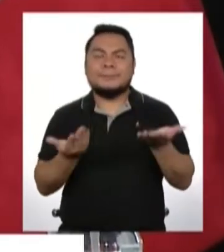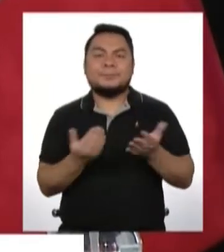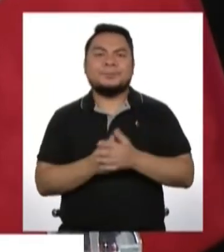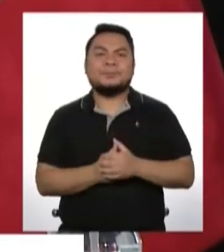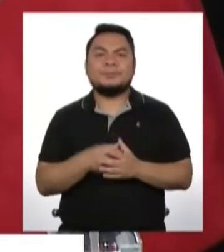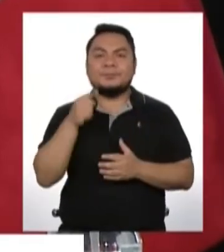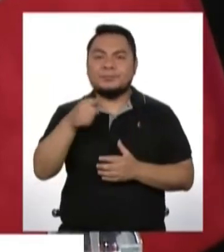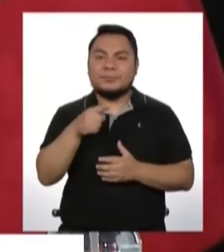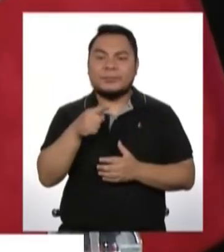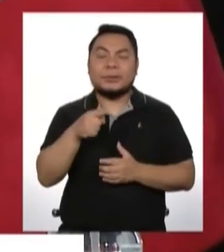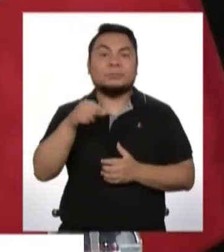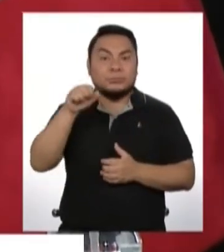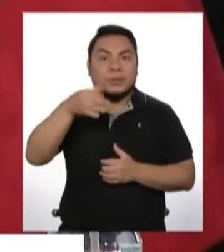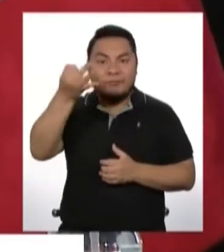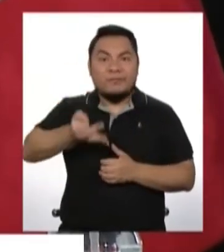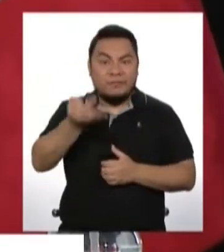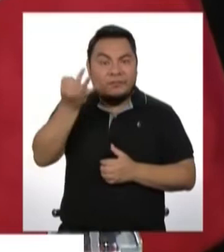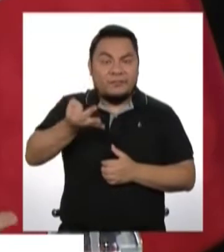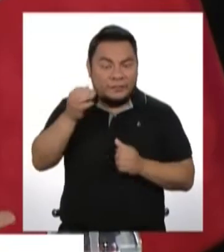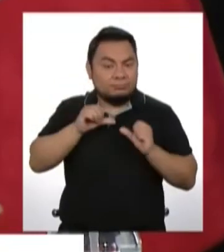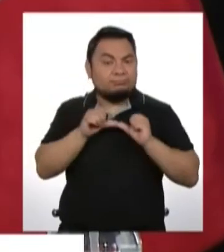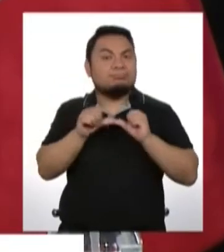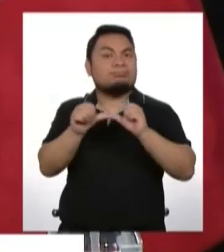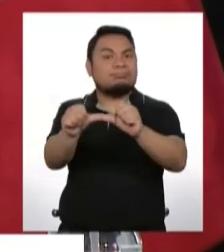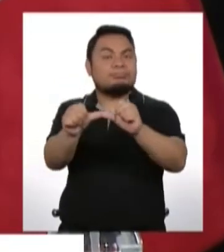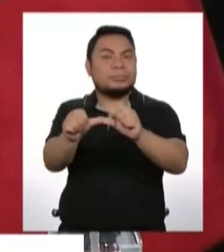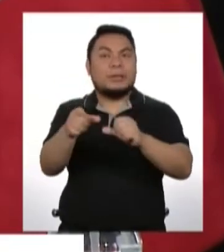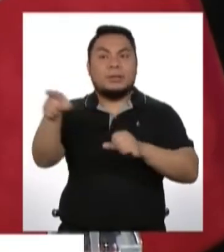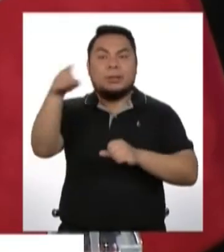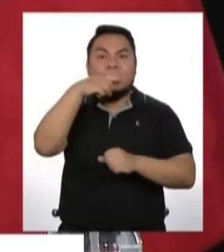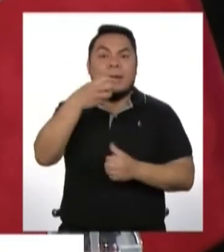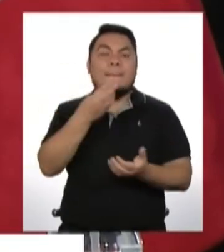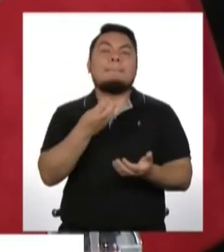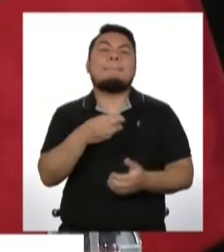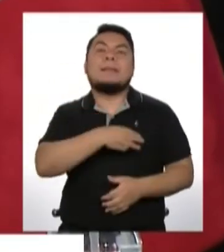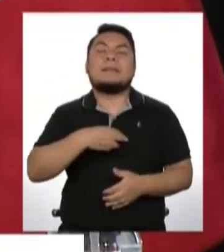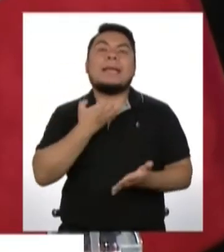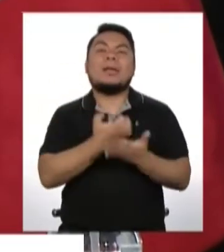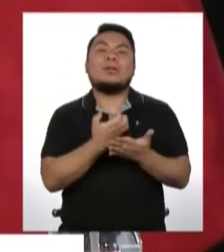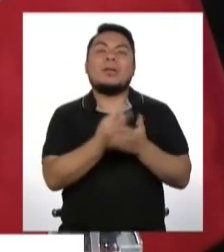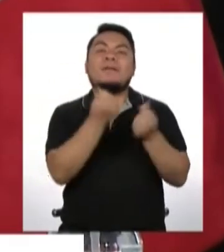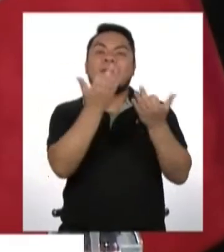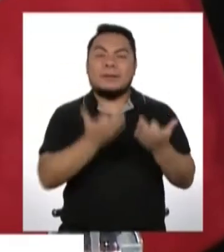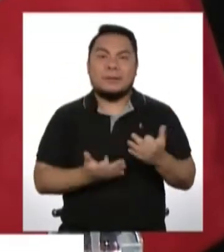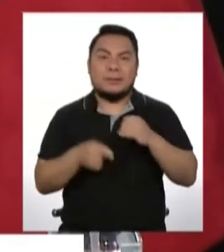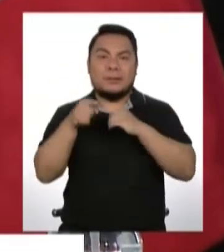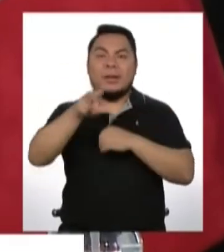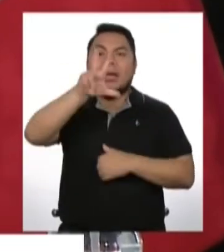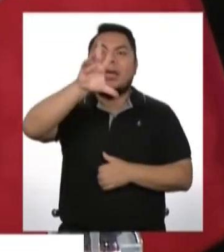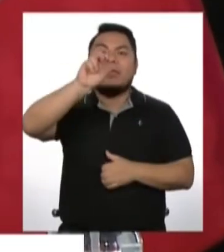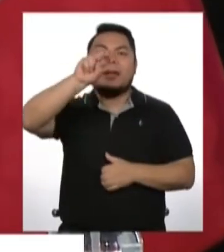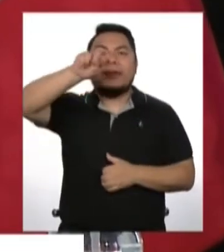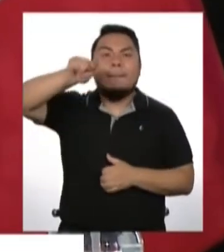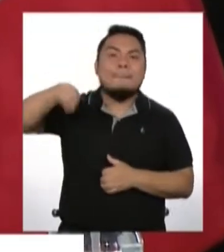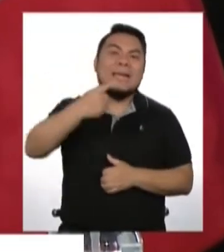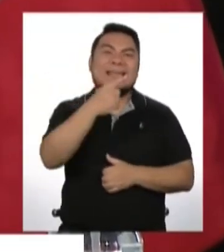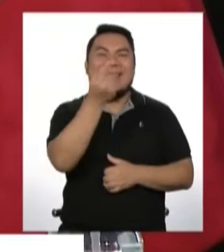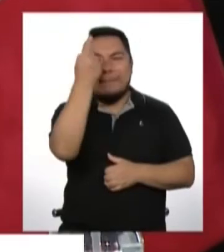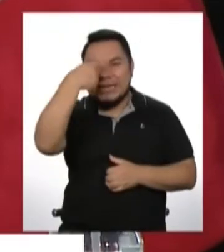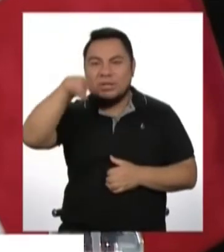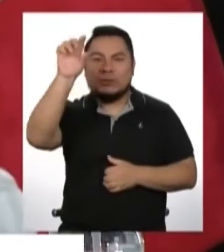la garantía del Ministerio de Economía y Finanzas de 30 mil millones de